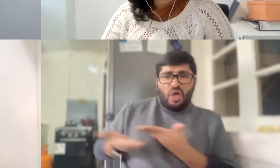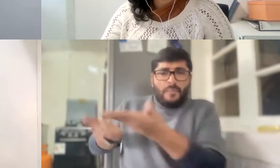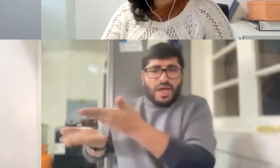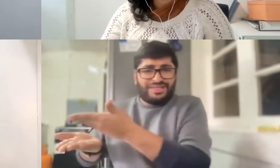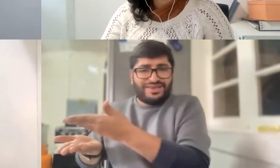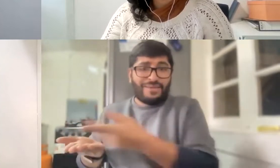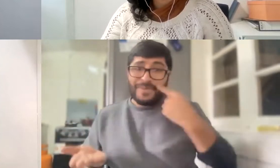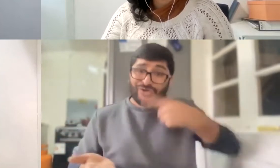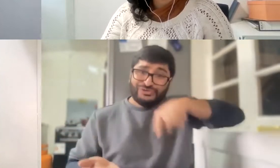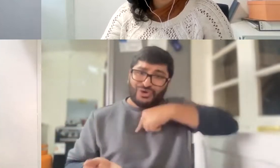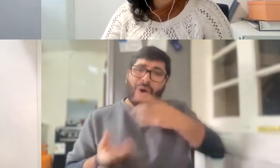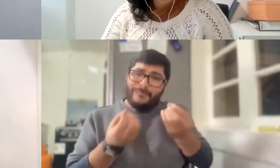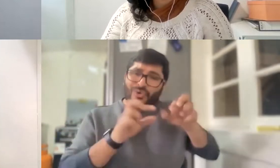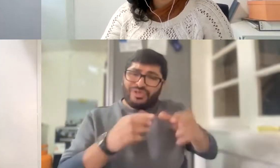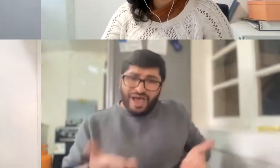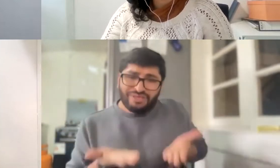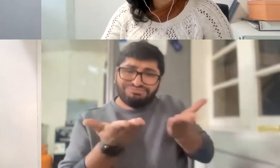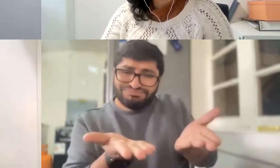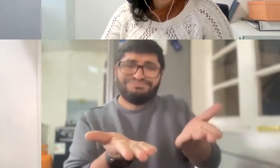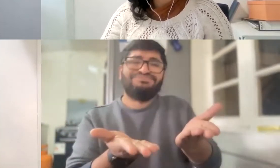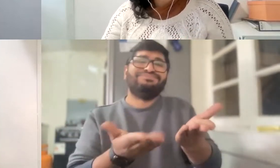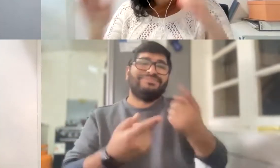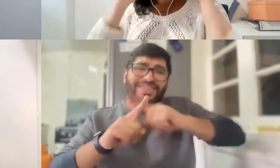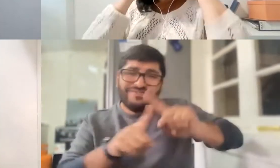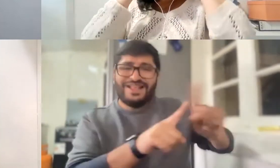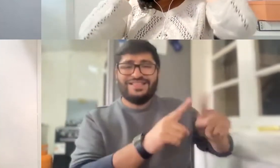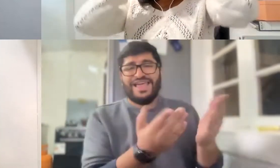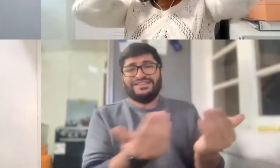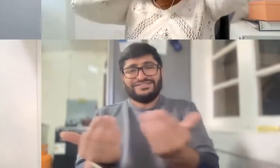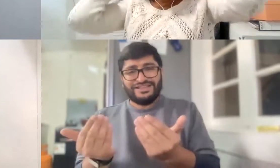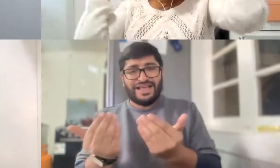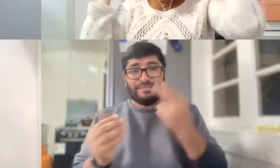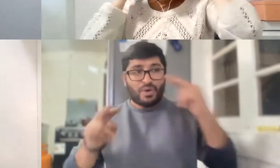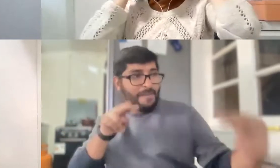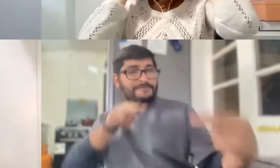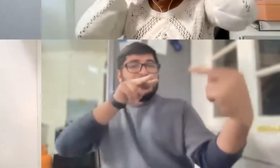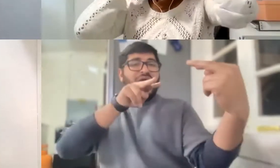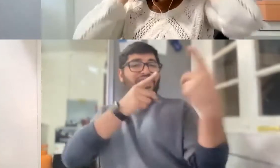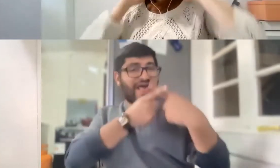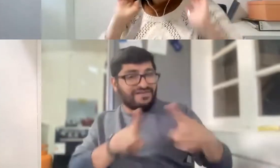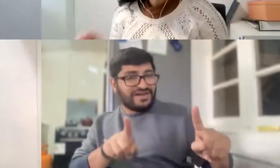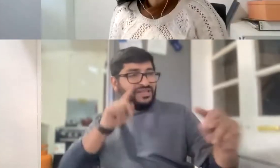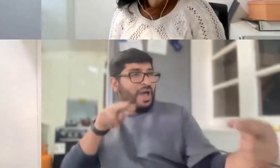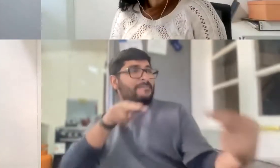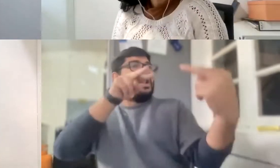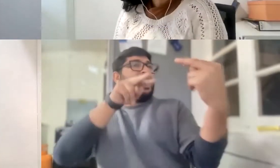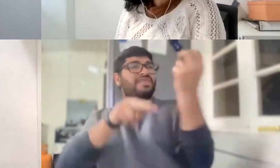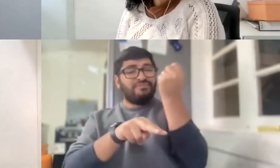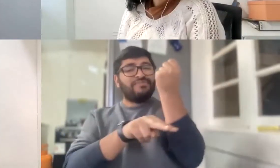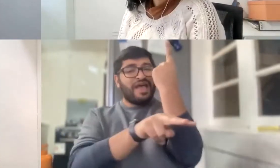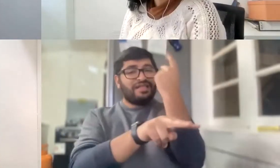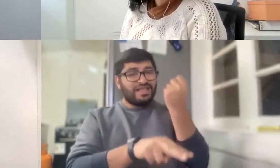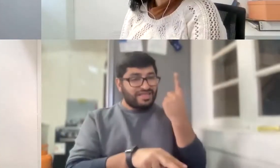sienten como un rechazo, como que no, y nosotros entregamos la oportunidad como diferentes formas de entender y